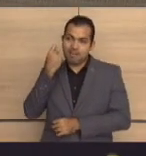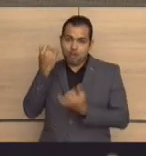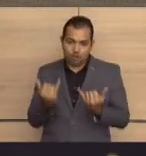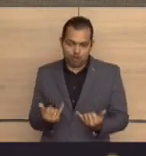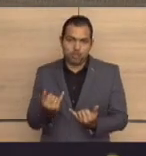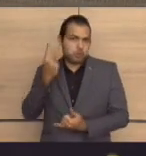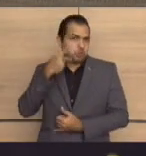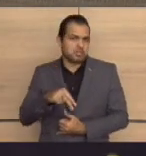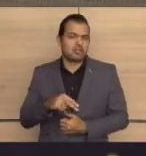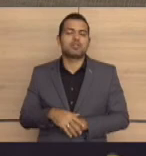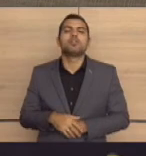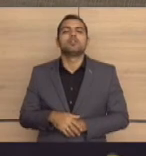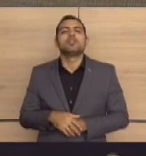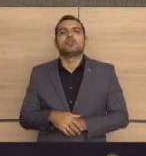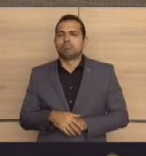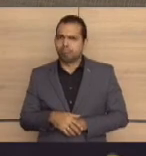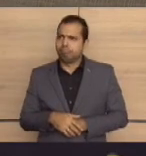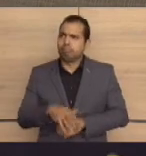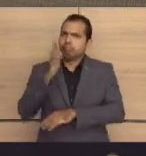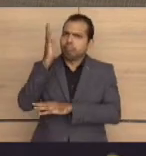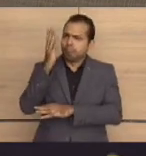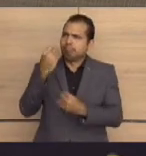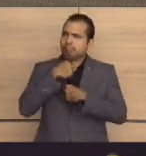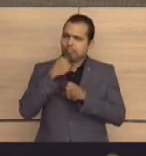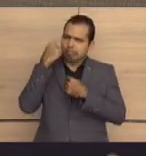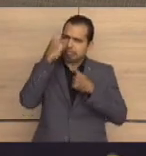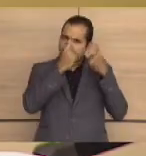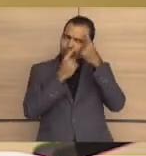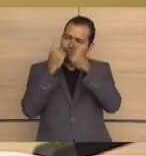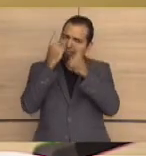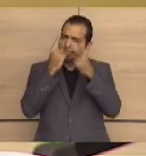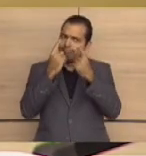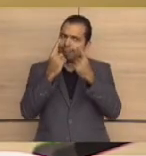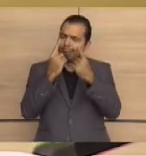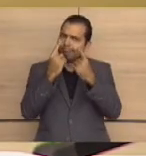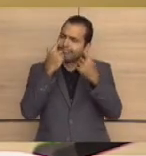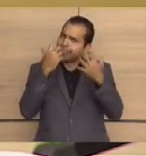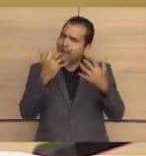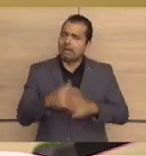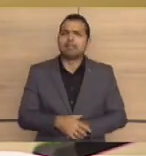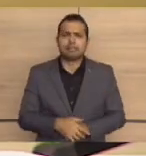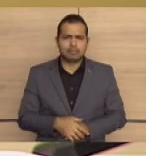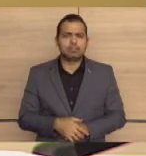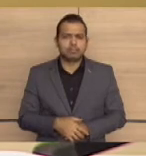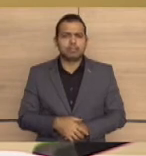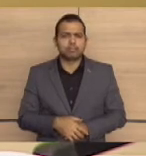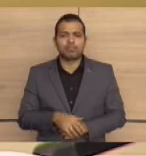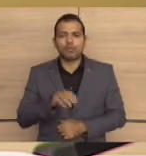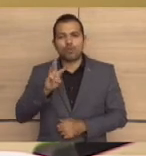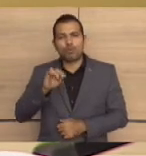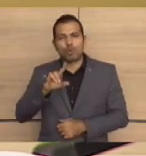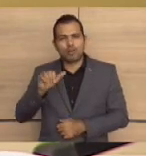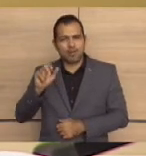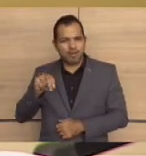muy grandes. Y como decía también William Ospina, estamos construyendo país en este espacio. Estamos conociendo toda esa diversidad,